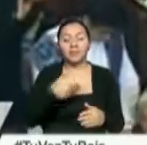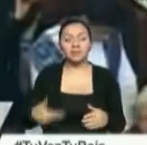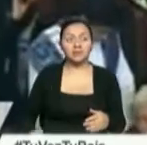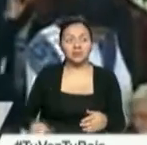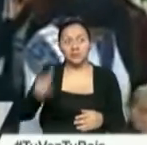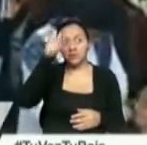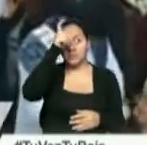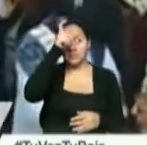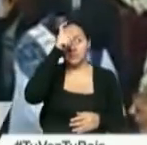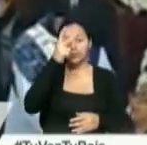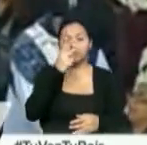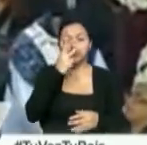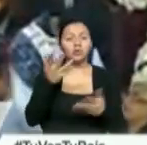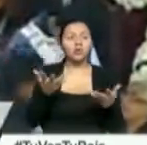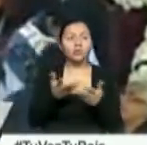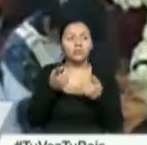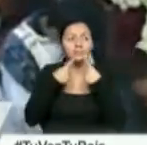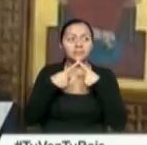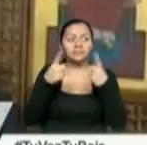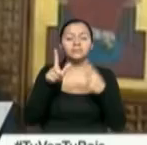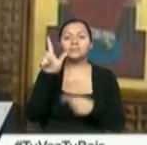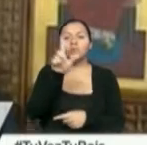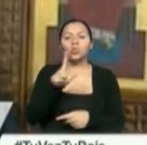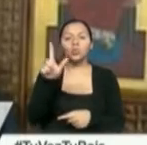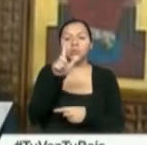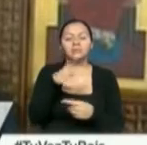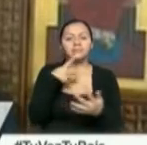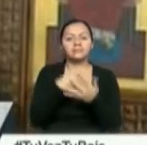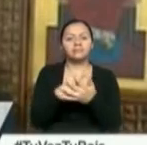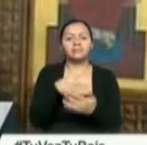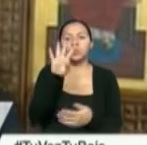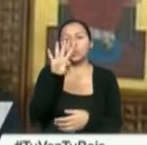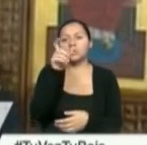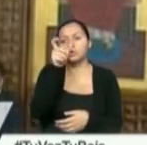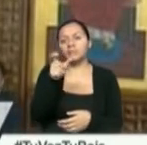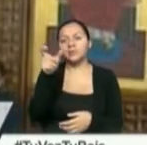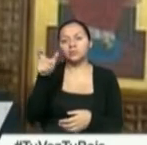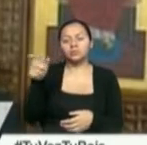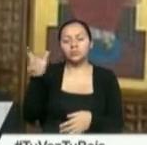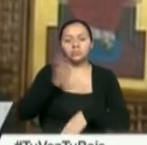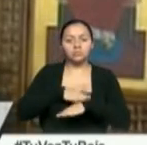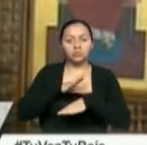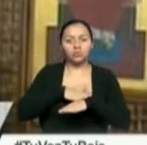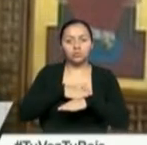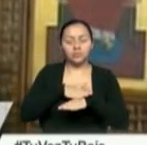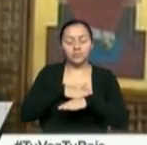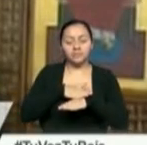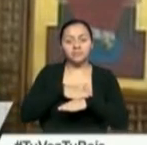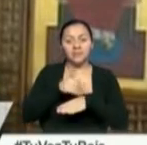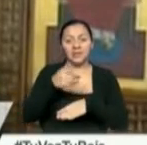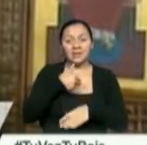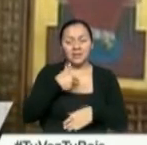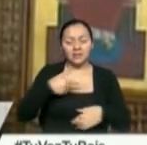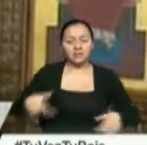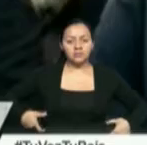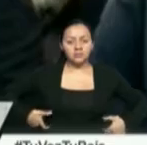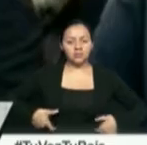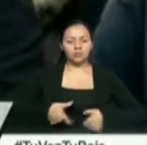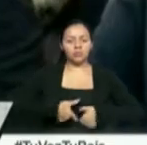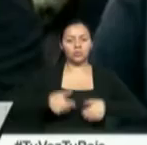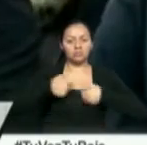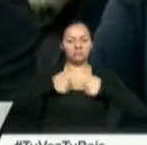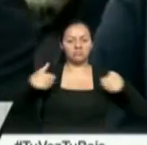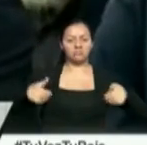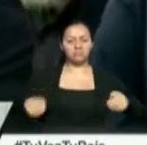fattah al cis y anunció el lunes la detención de cuatro sospechosos por el atentado e informó que el autor llevaba un cinturón de explosivos